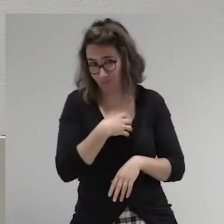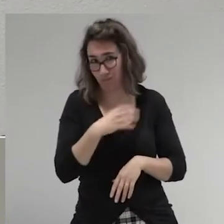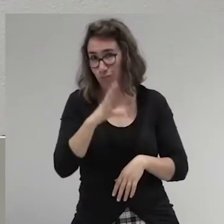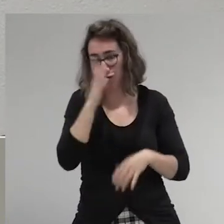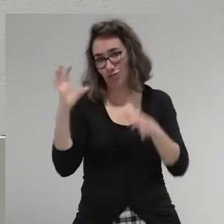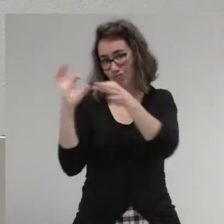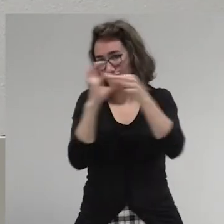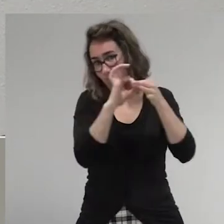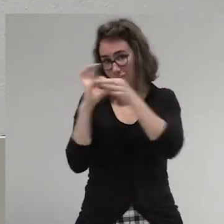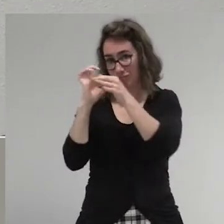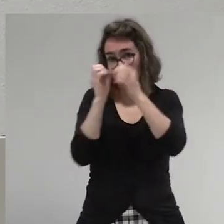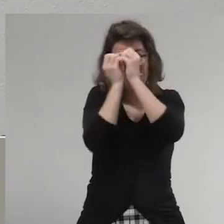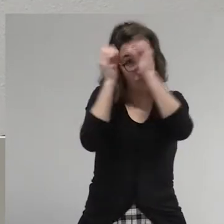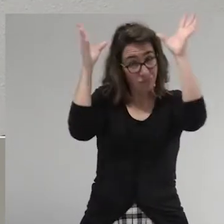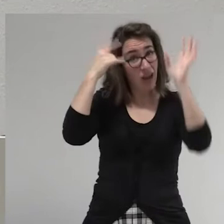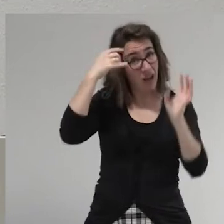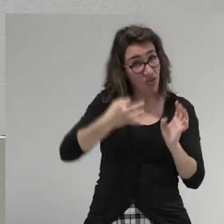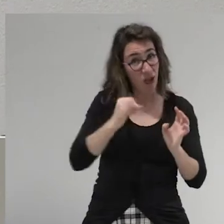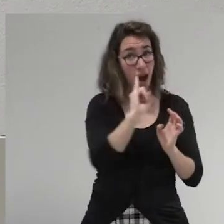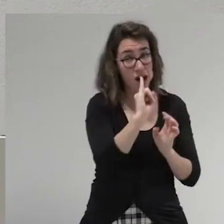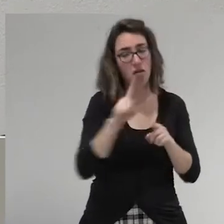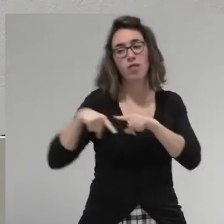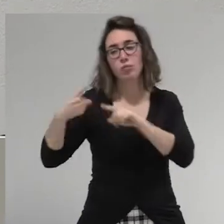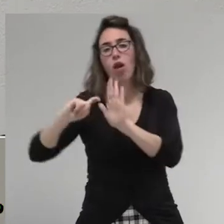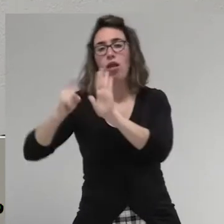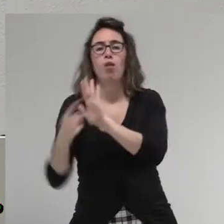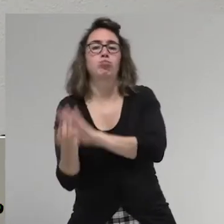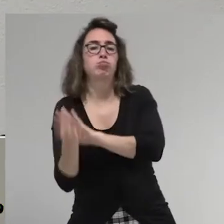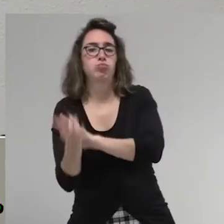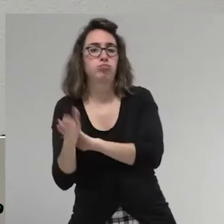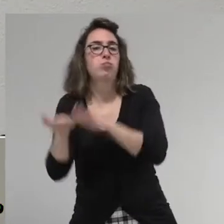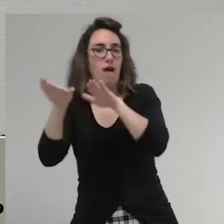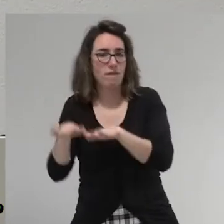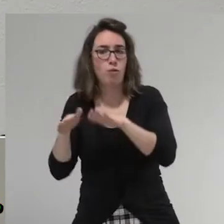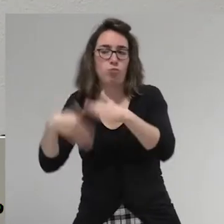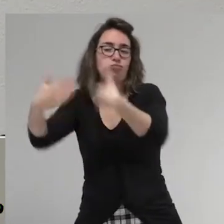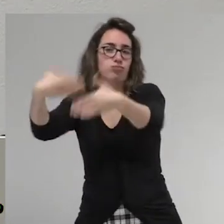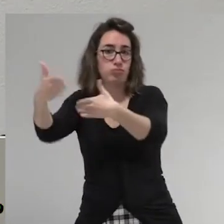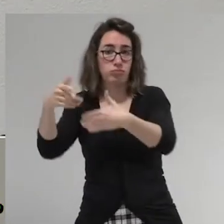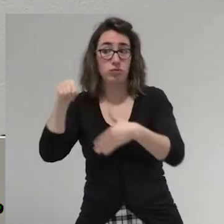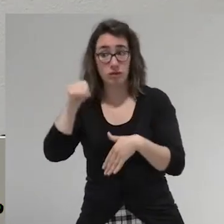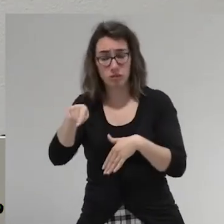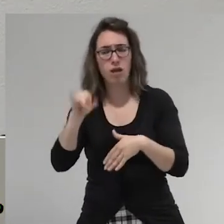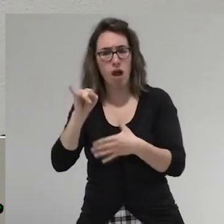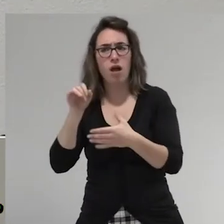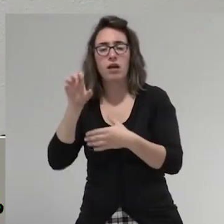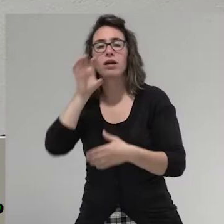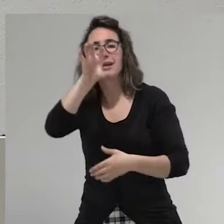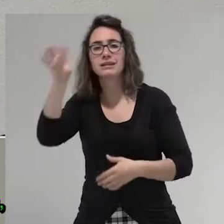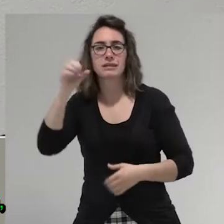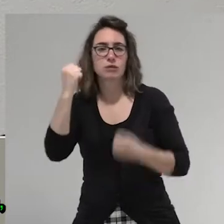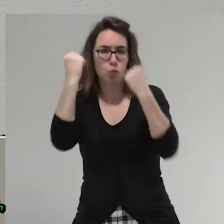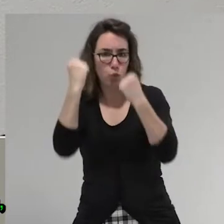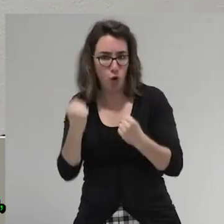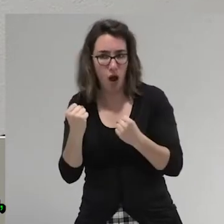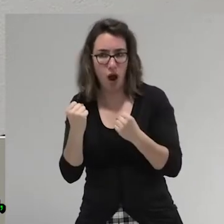institucional bueno, de muchísimas formas y que además se solapan y utilizan otros mecanismos de racismo institucional ya existentes,